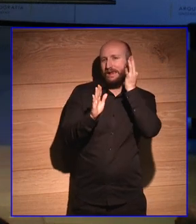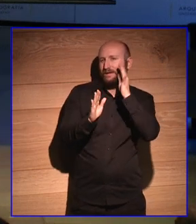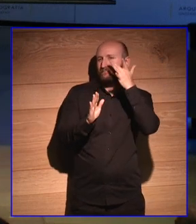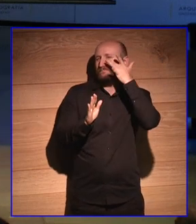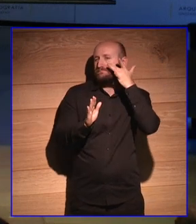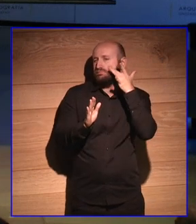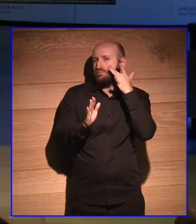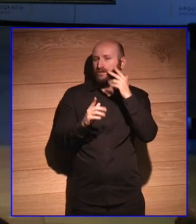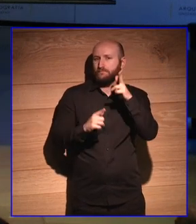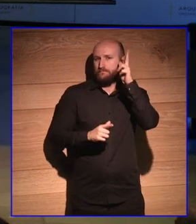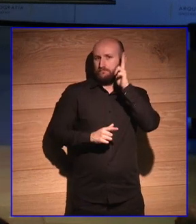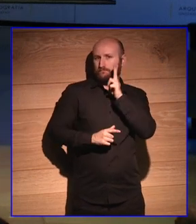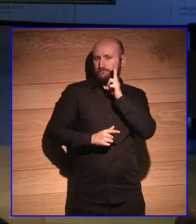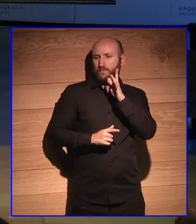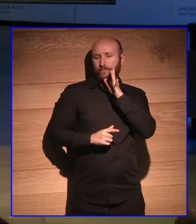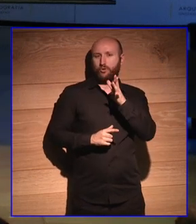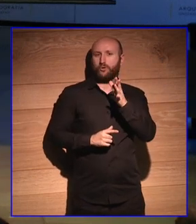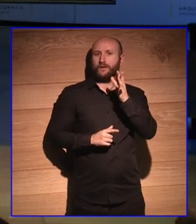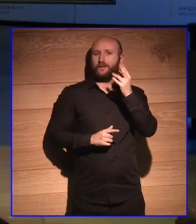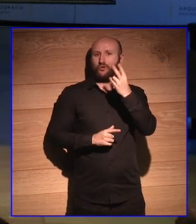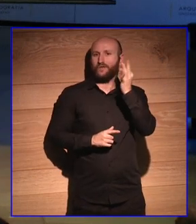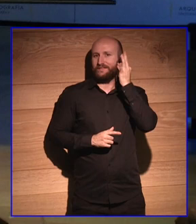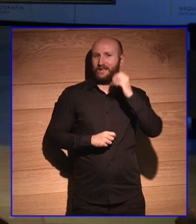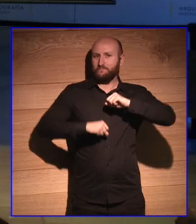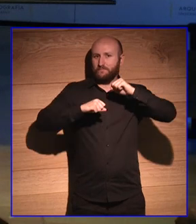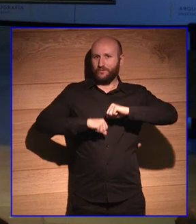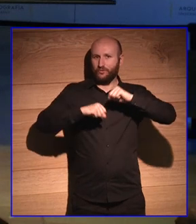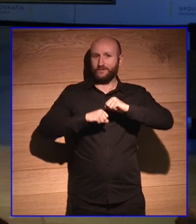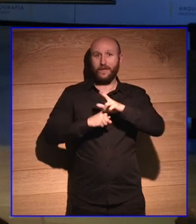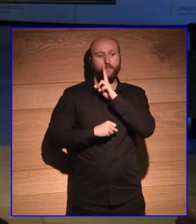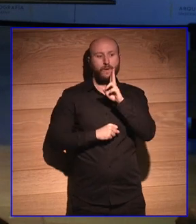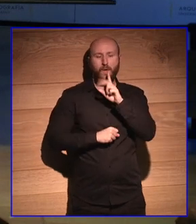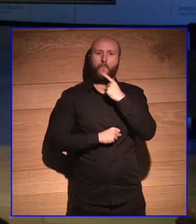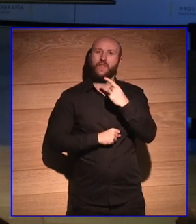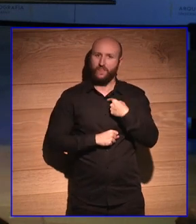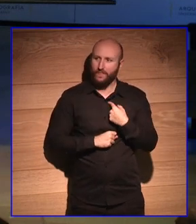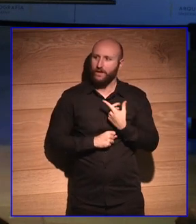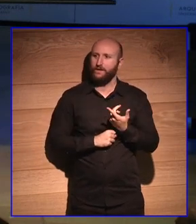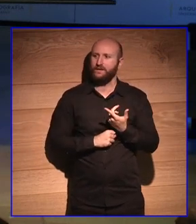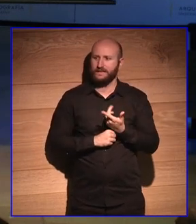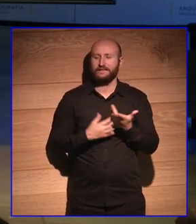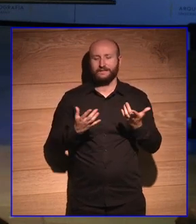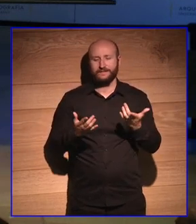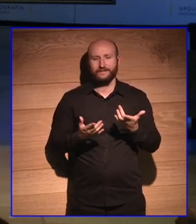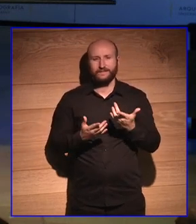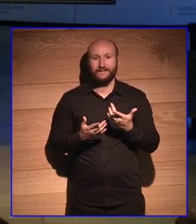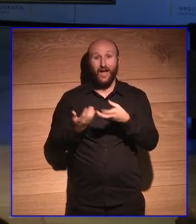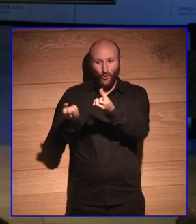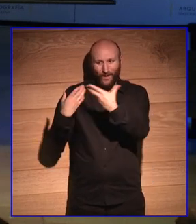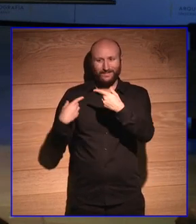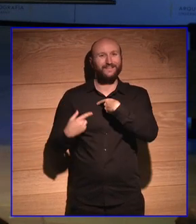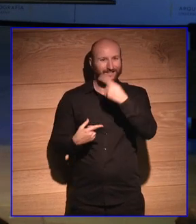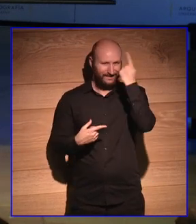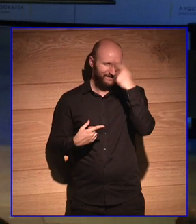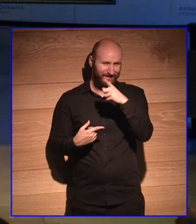mente arreglada por aquellas dos ancianas ejemplares la madre siempre me decía ya sé lo que usted me va a decir que sí